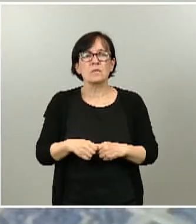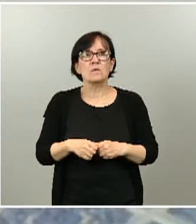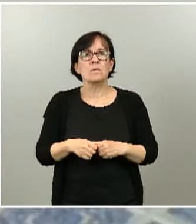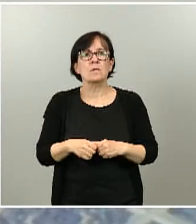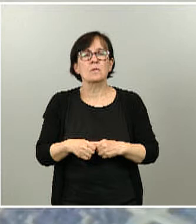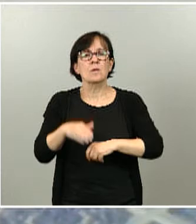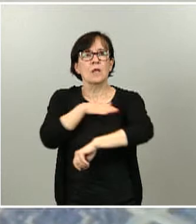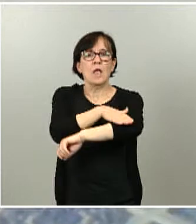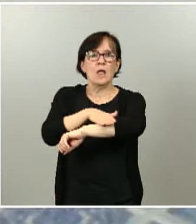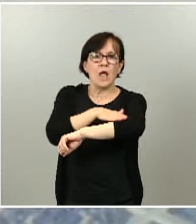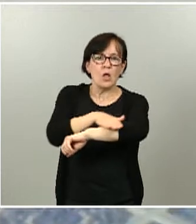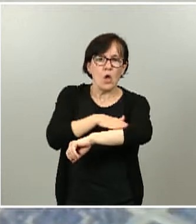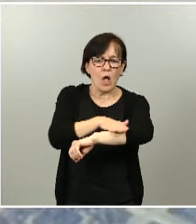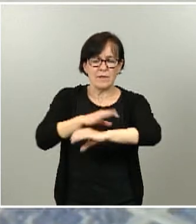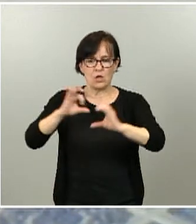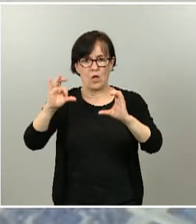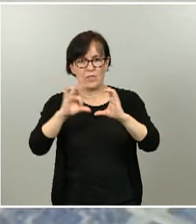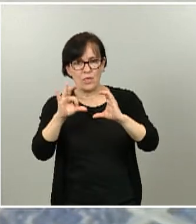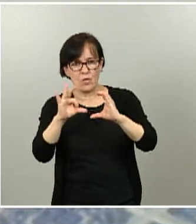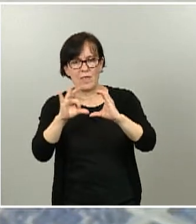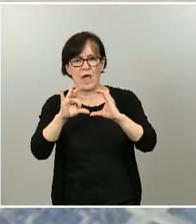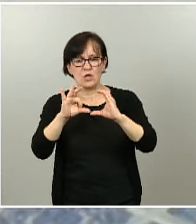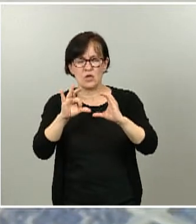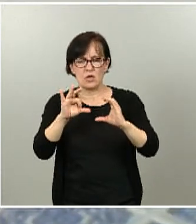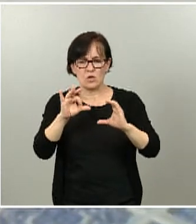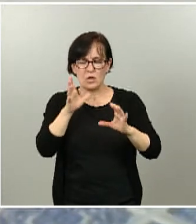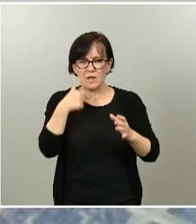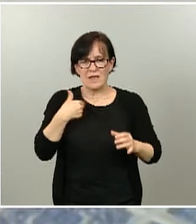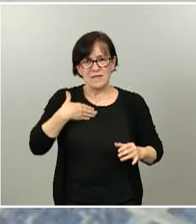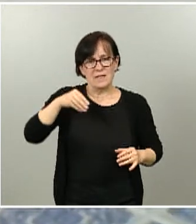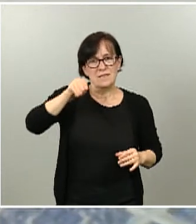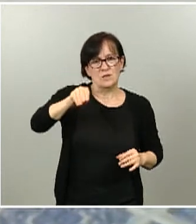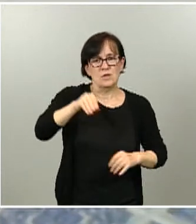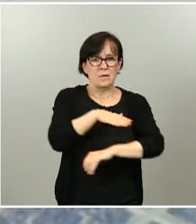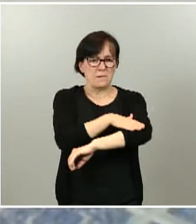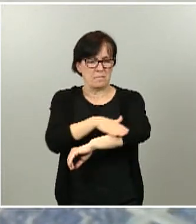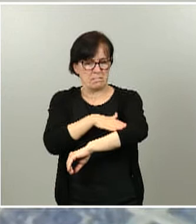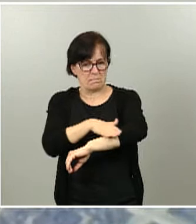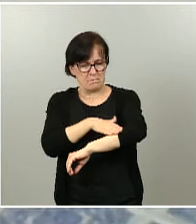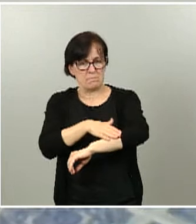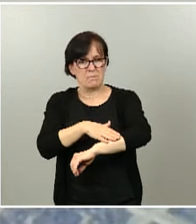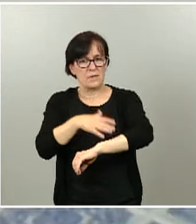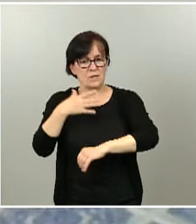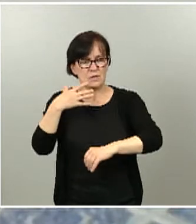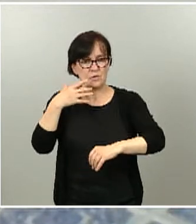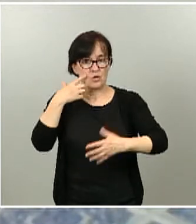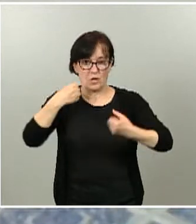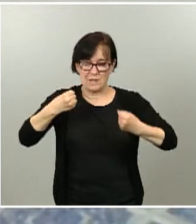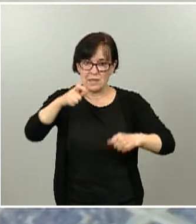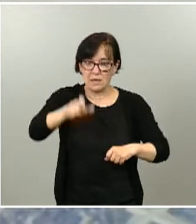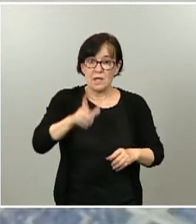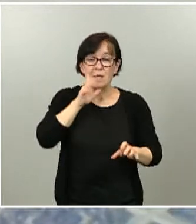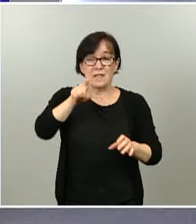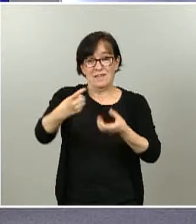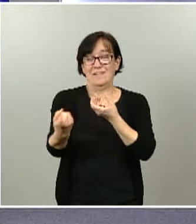y Ciudadanos, esto en concreto se lo quería preguntar al ministro Illa, ya que forma parte de la mesa